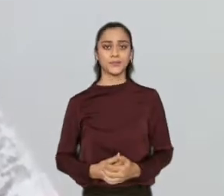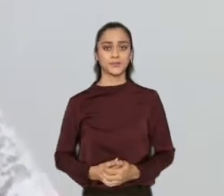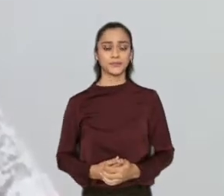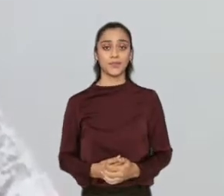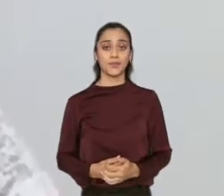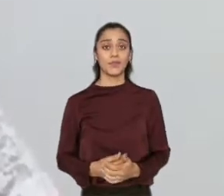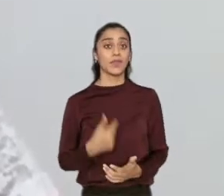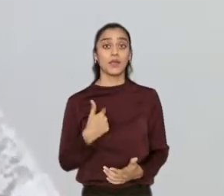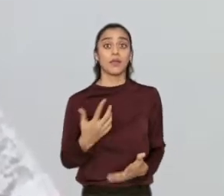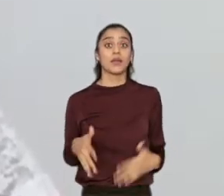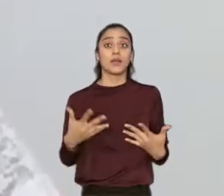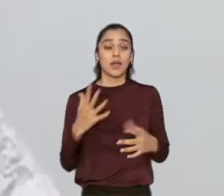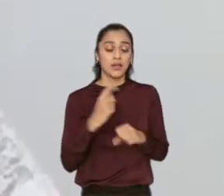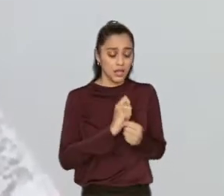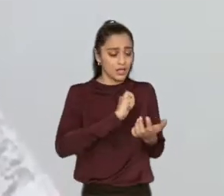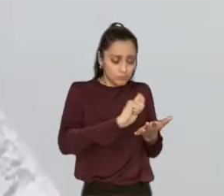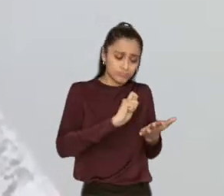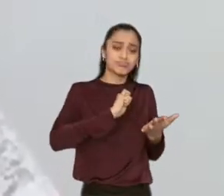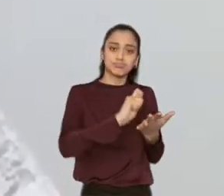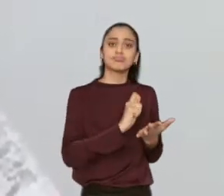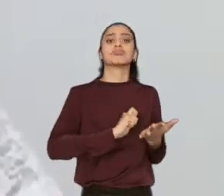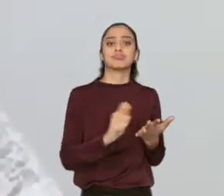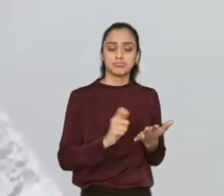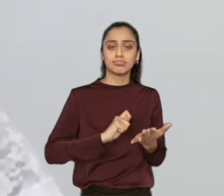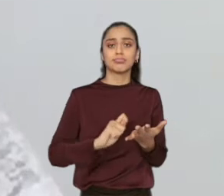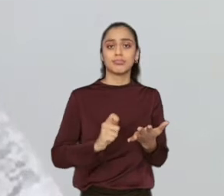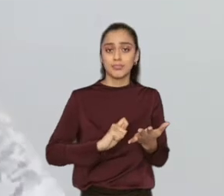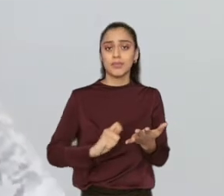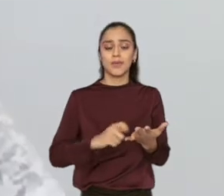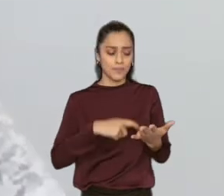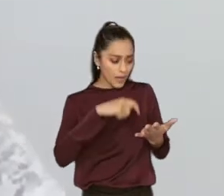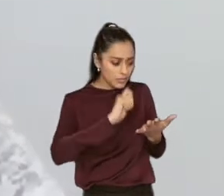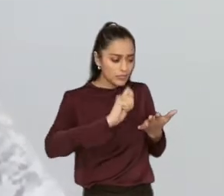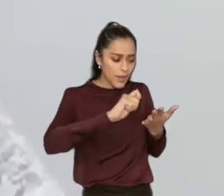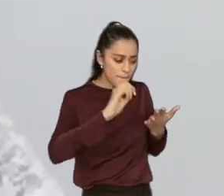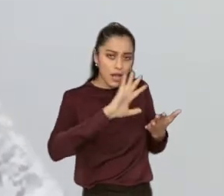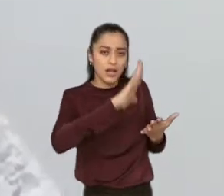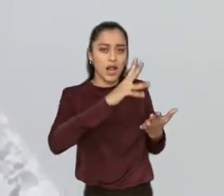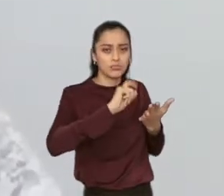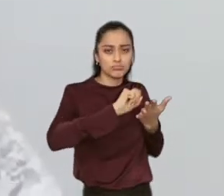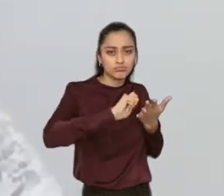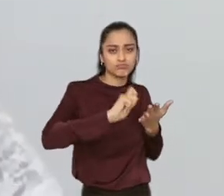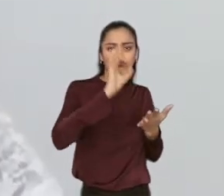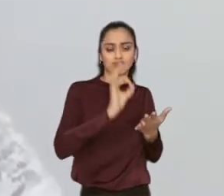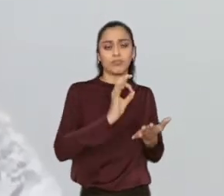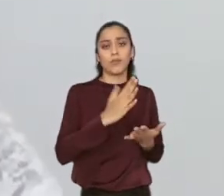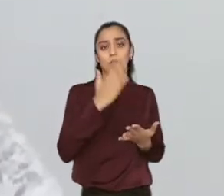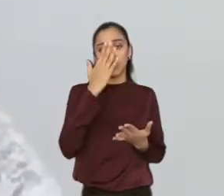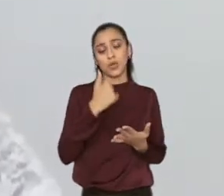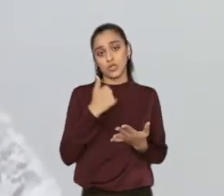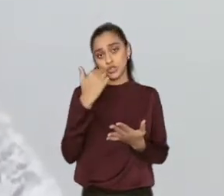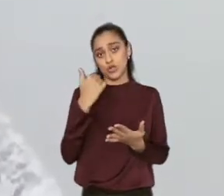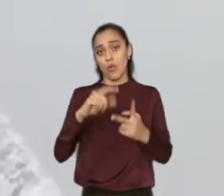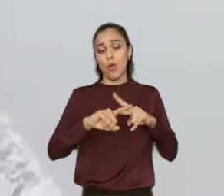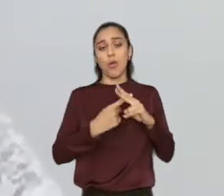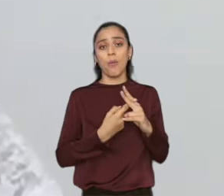entonces lo que yo hacía era escribir para tener una letra más clara. Pero yo comencé